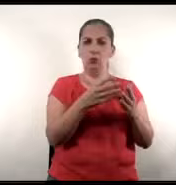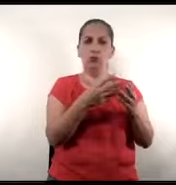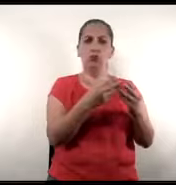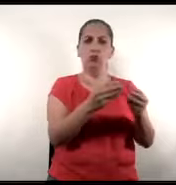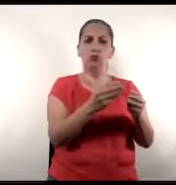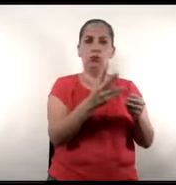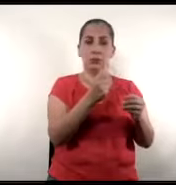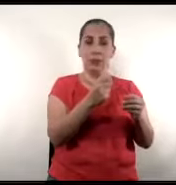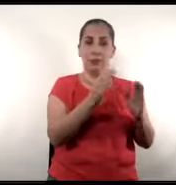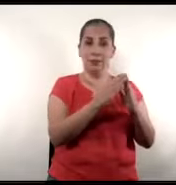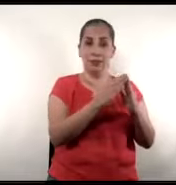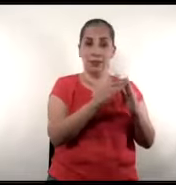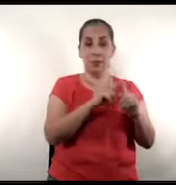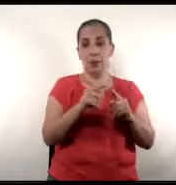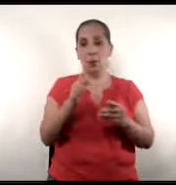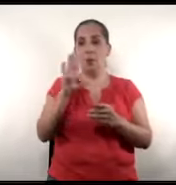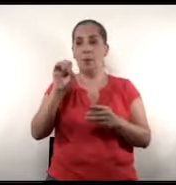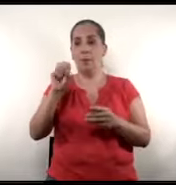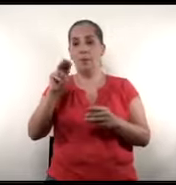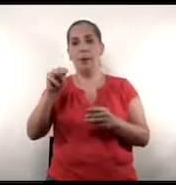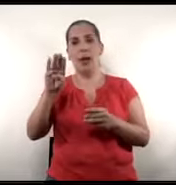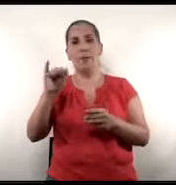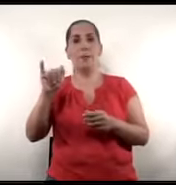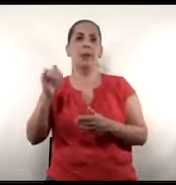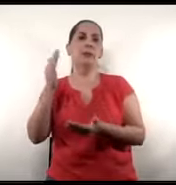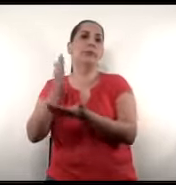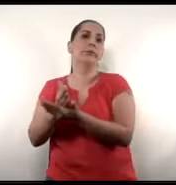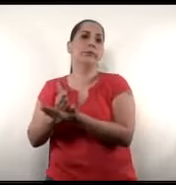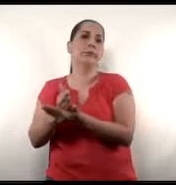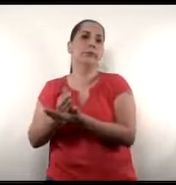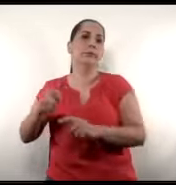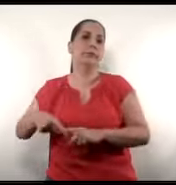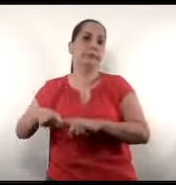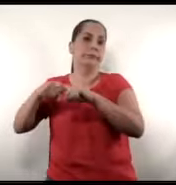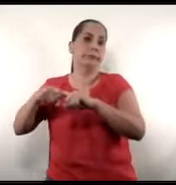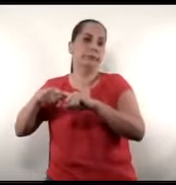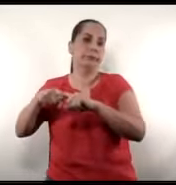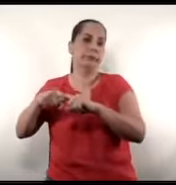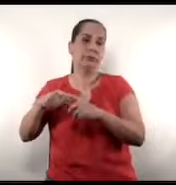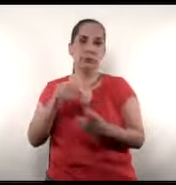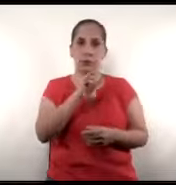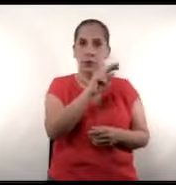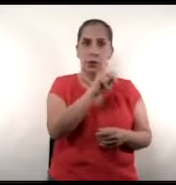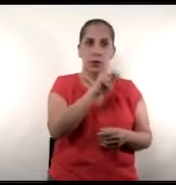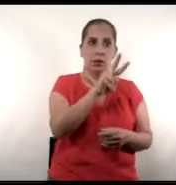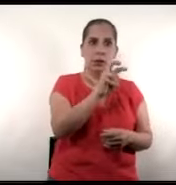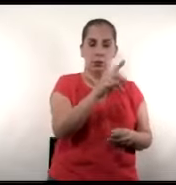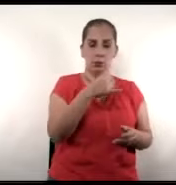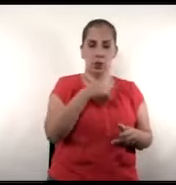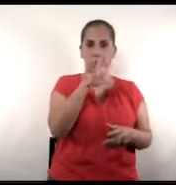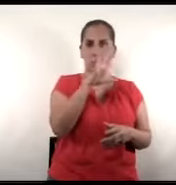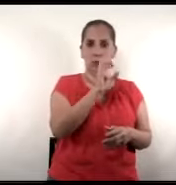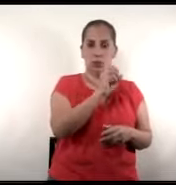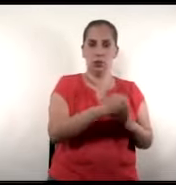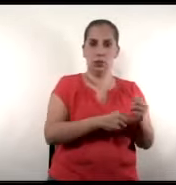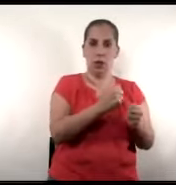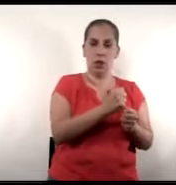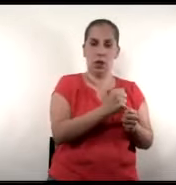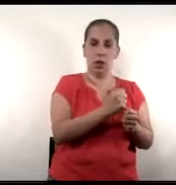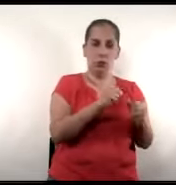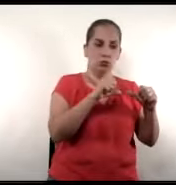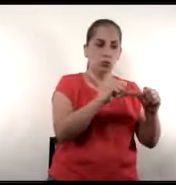Bambi. Porque el Bambi saca una, después de que el IMBU tiene 50 años de estar construyendo proyectos,